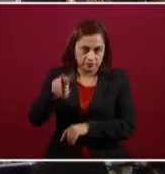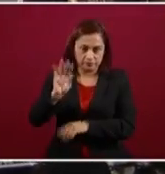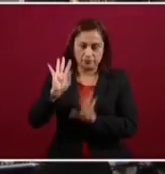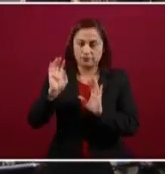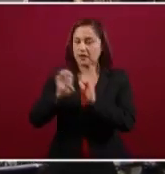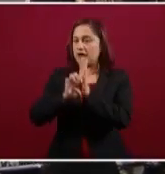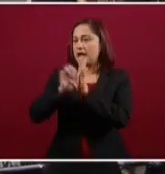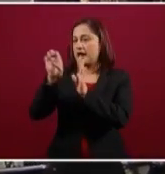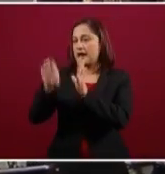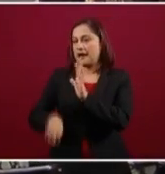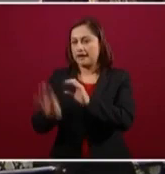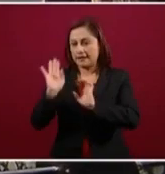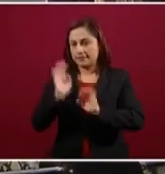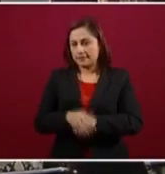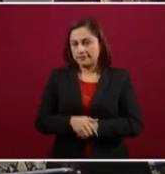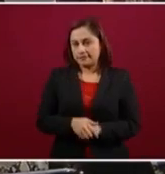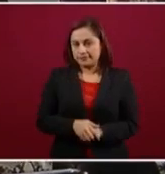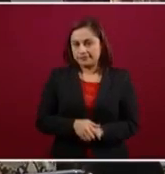Es un